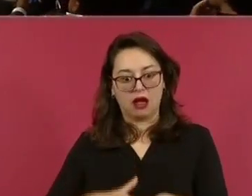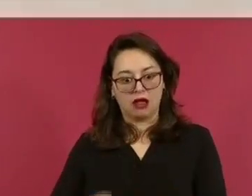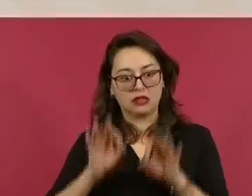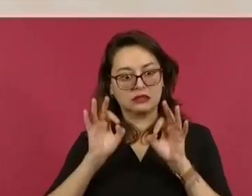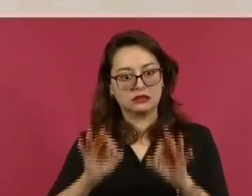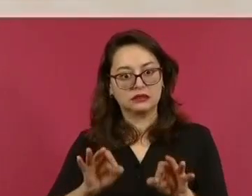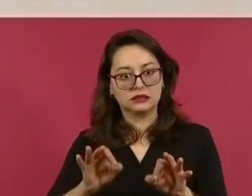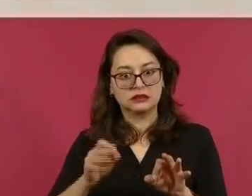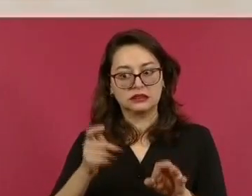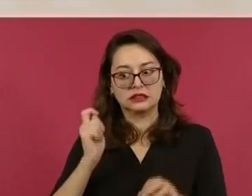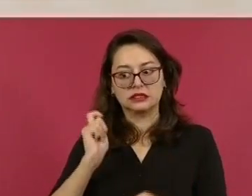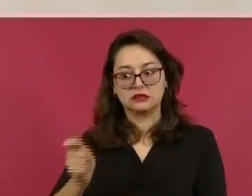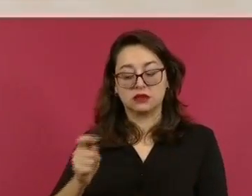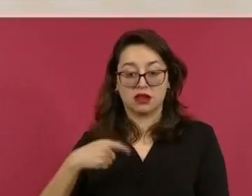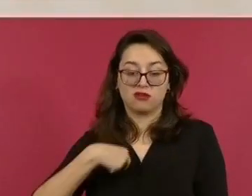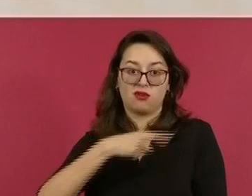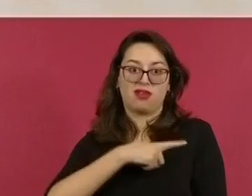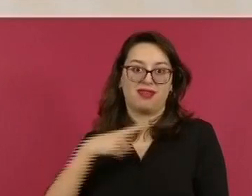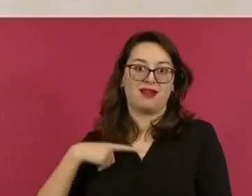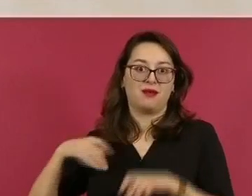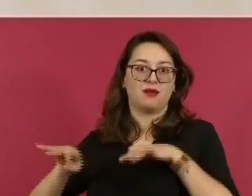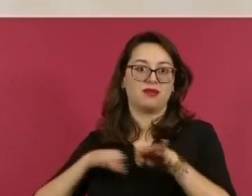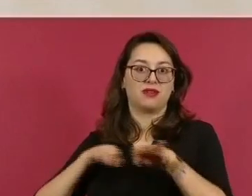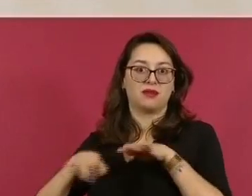más responsabilidad, más trabajo.